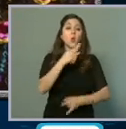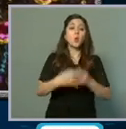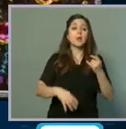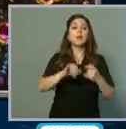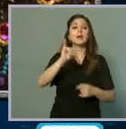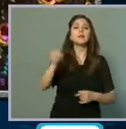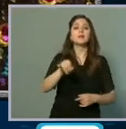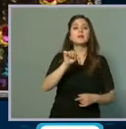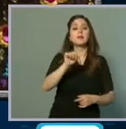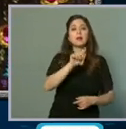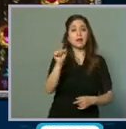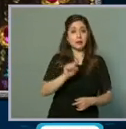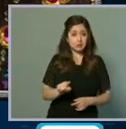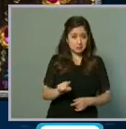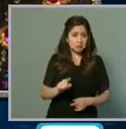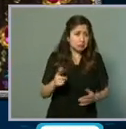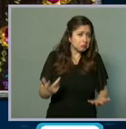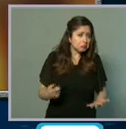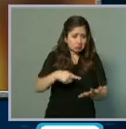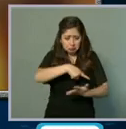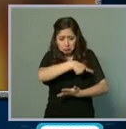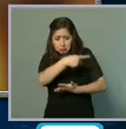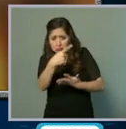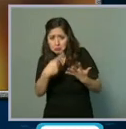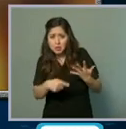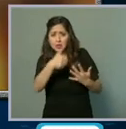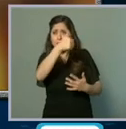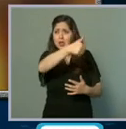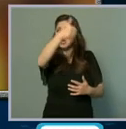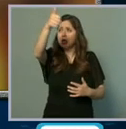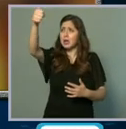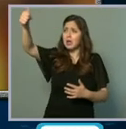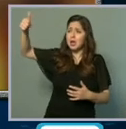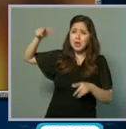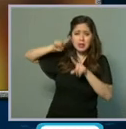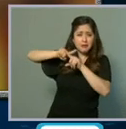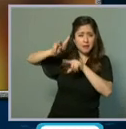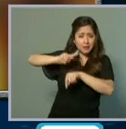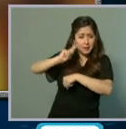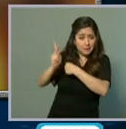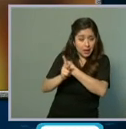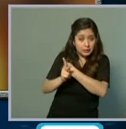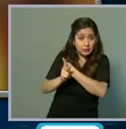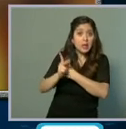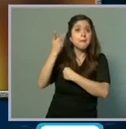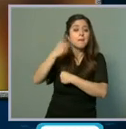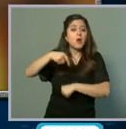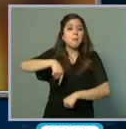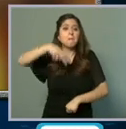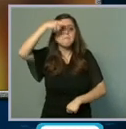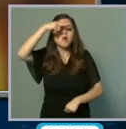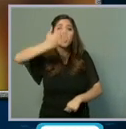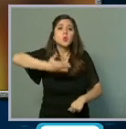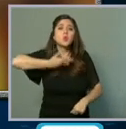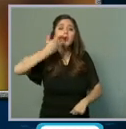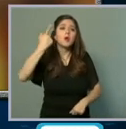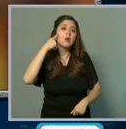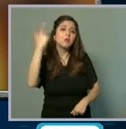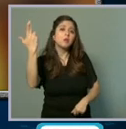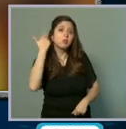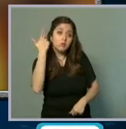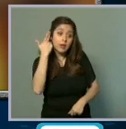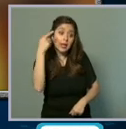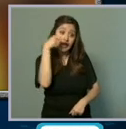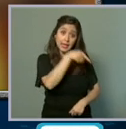son movimientos que se generaron en otros países, en México existen actualmente y son los músicos de hoy que